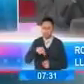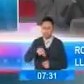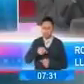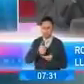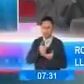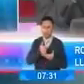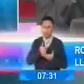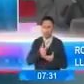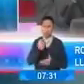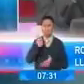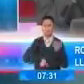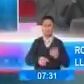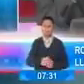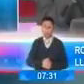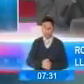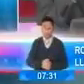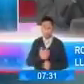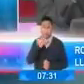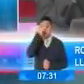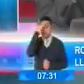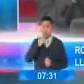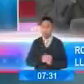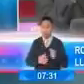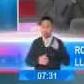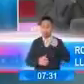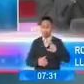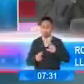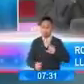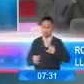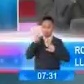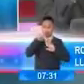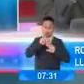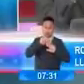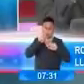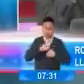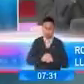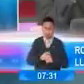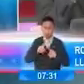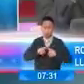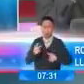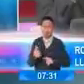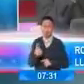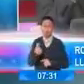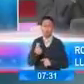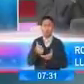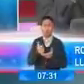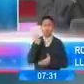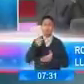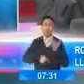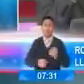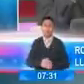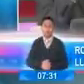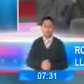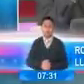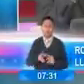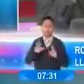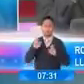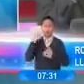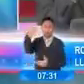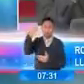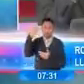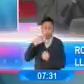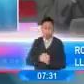diferencia en un precio? Esto es como tiene que enfocarse una investigación. Cuando se trata de llevar al ámbito de la política, de lo